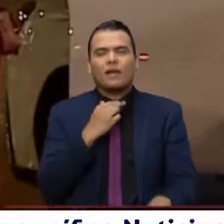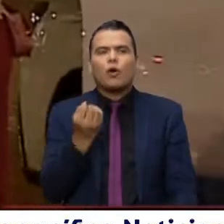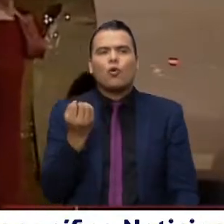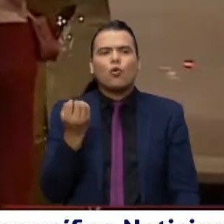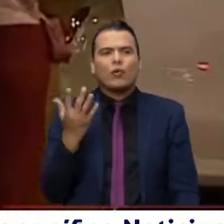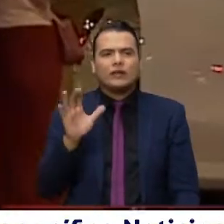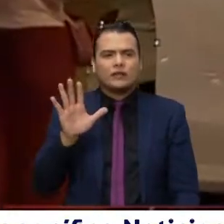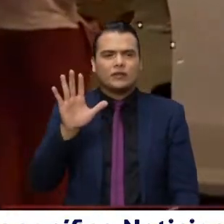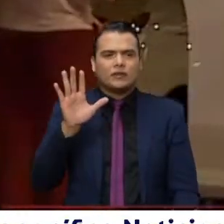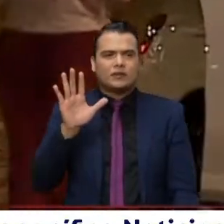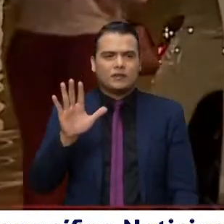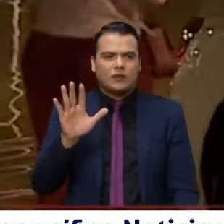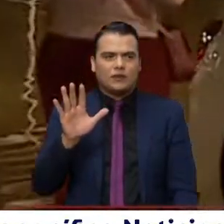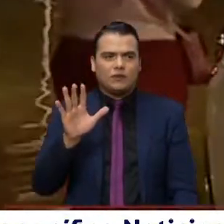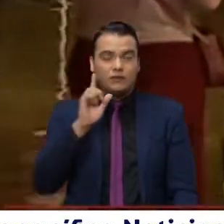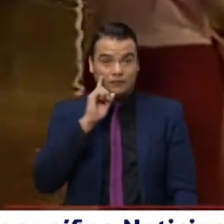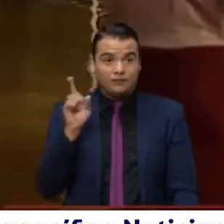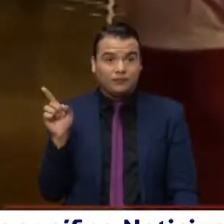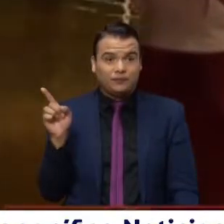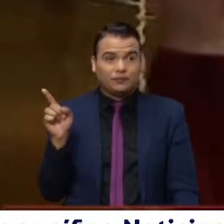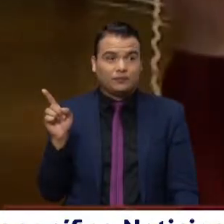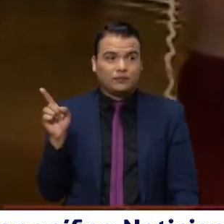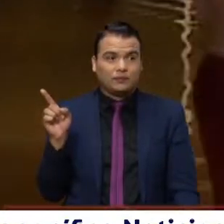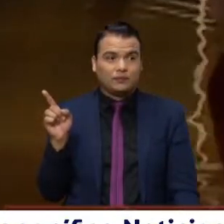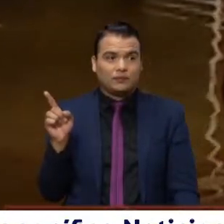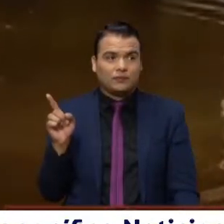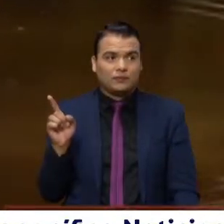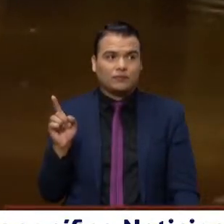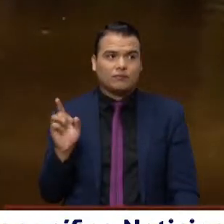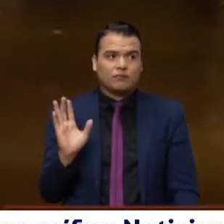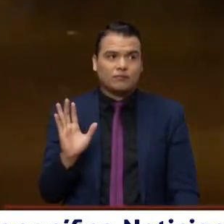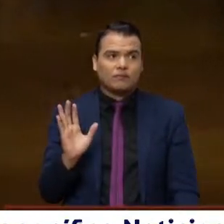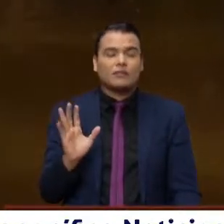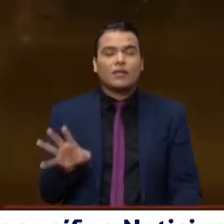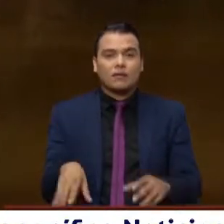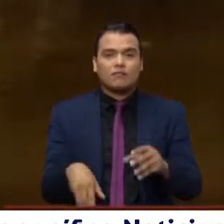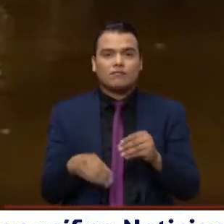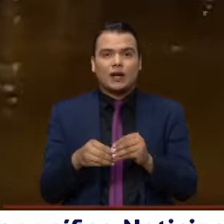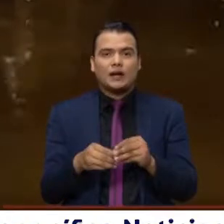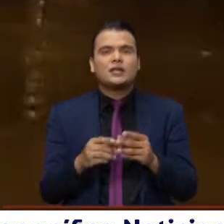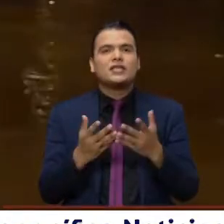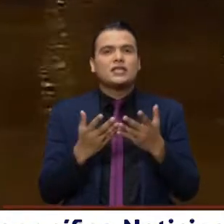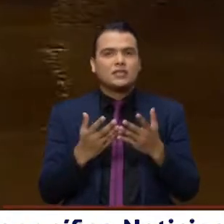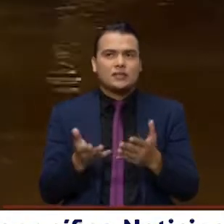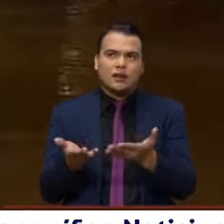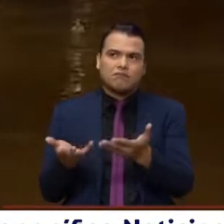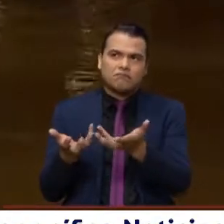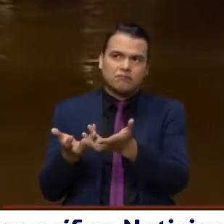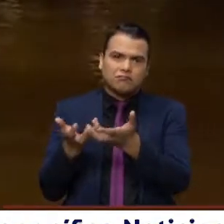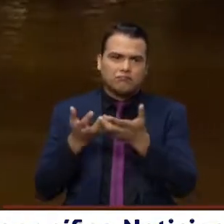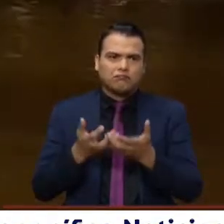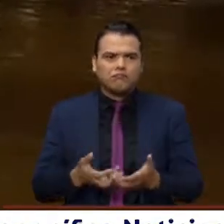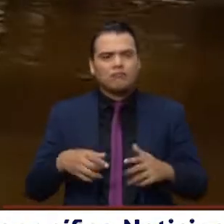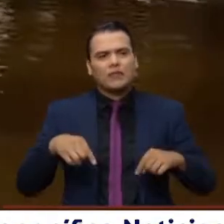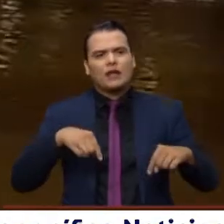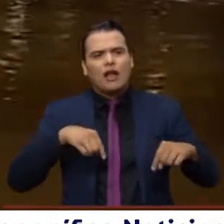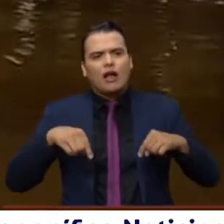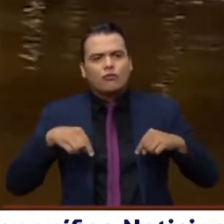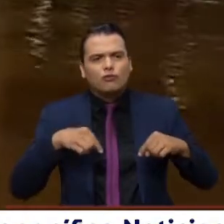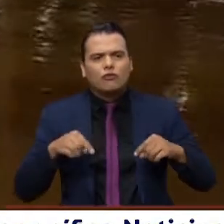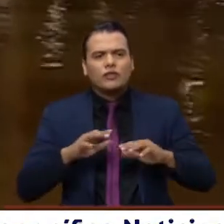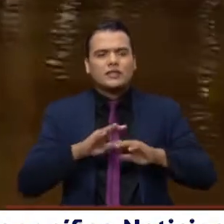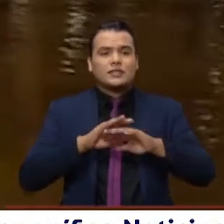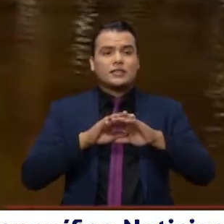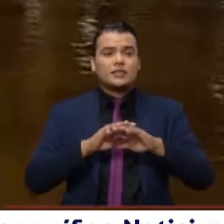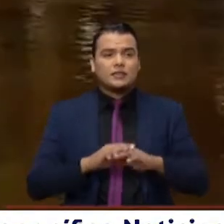encuentran inmersos en el agua, como pueden observar. Aquí se encuentran también llegando las autoridades, por supuesto, y ya